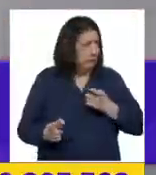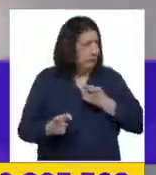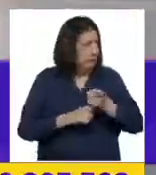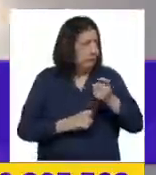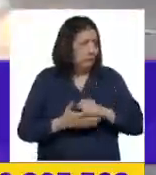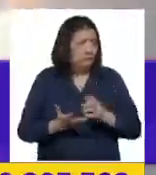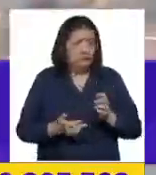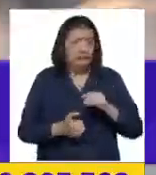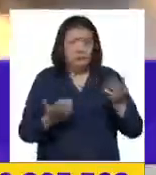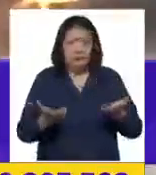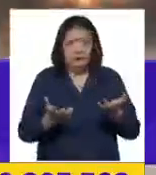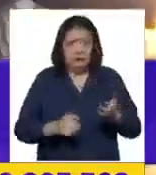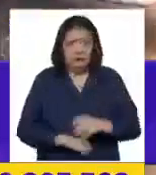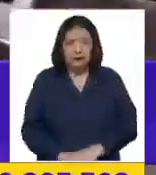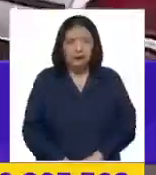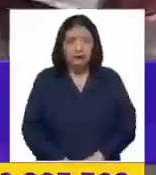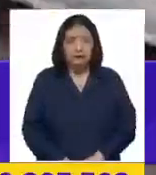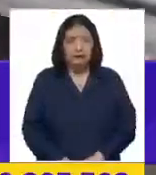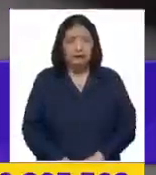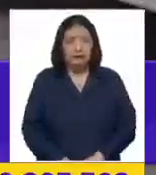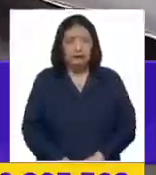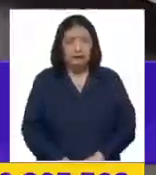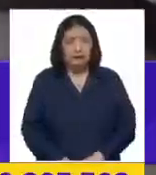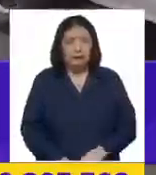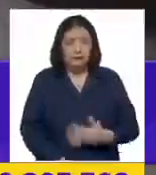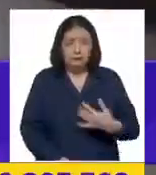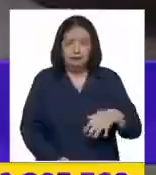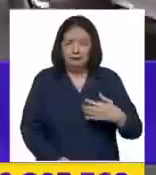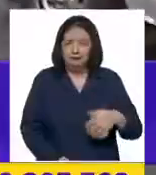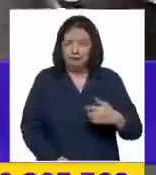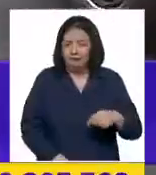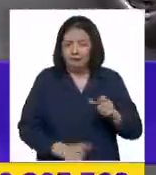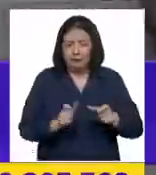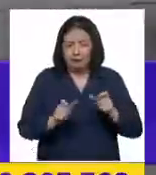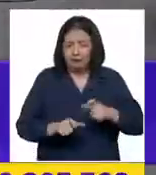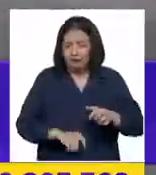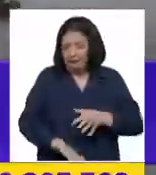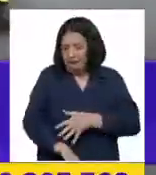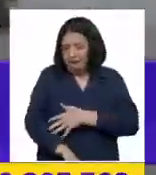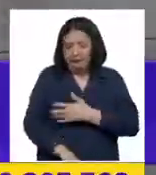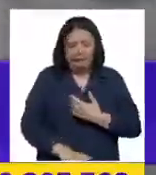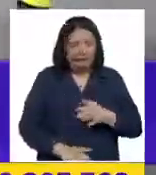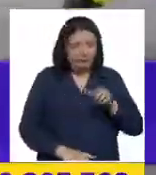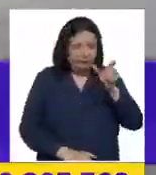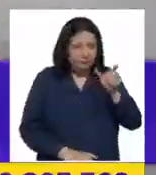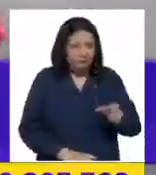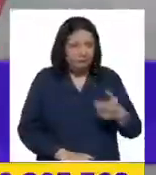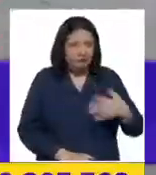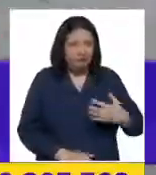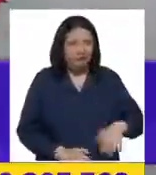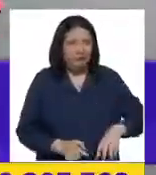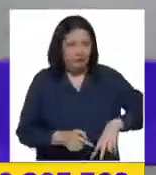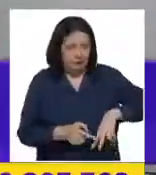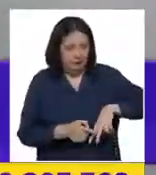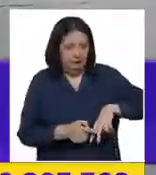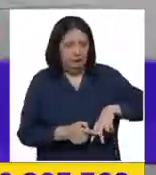aquí, están con varias quemaduras. Esta persona lamentablemente está con la pierna